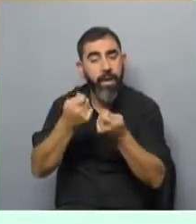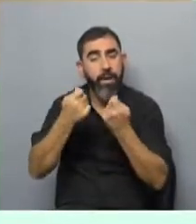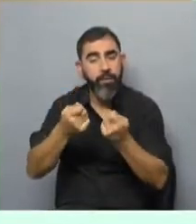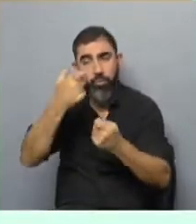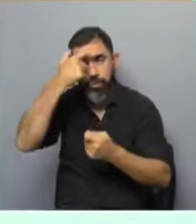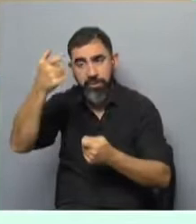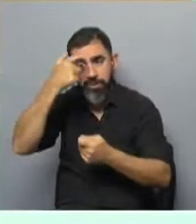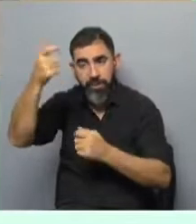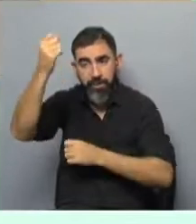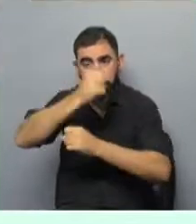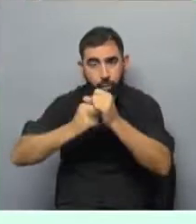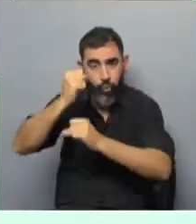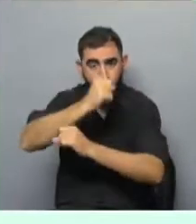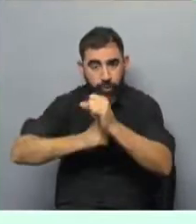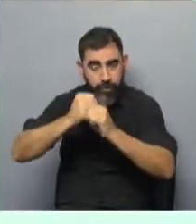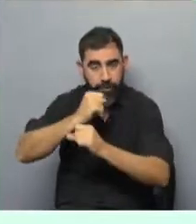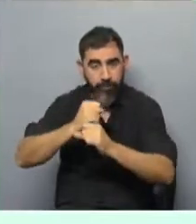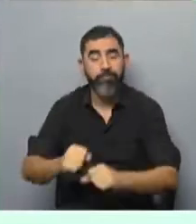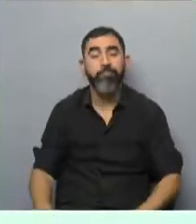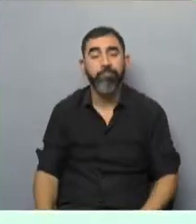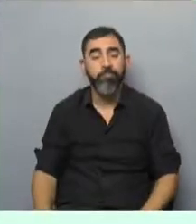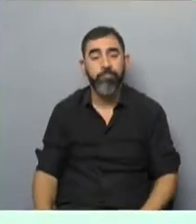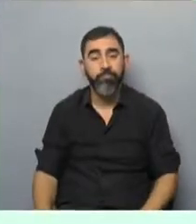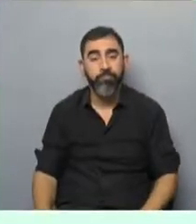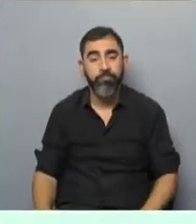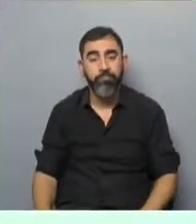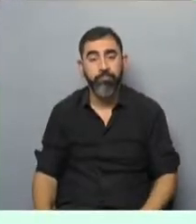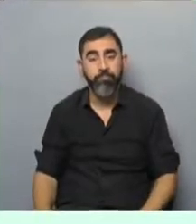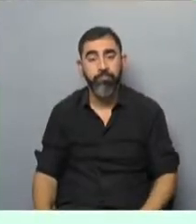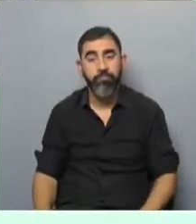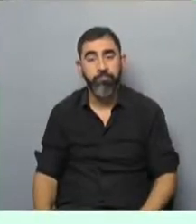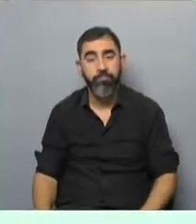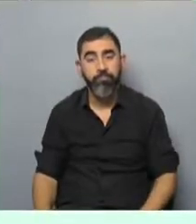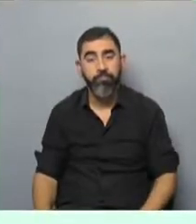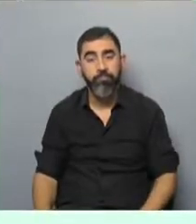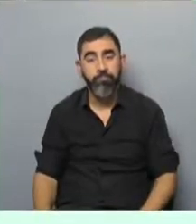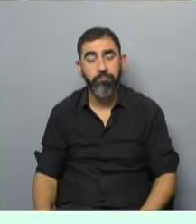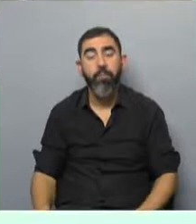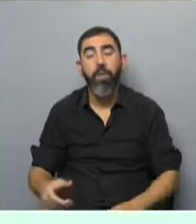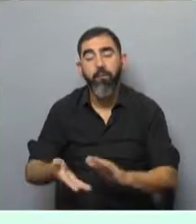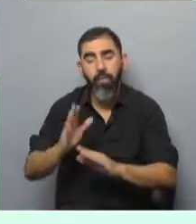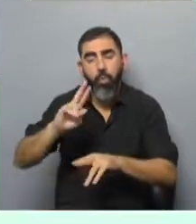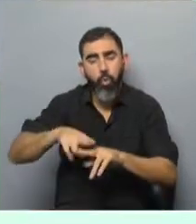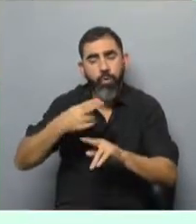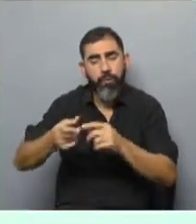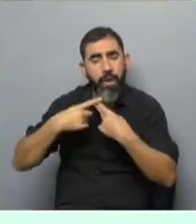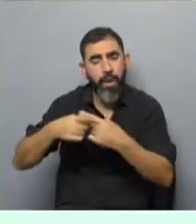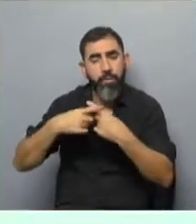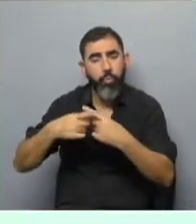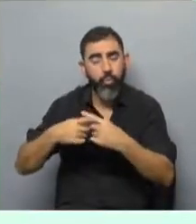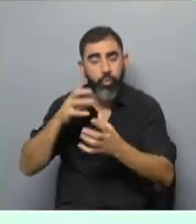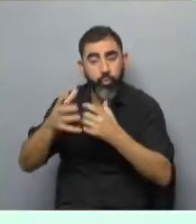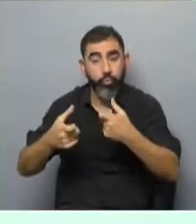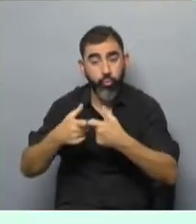ciencia y tecnología. Uh-huh. En ese sentido, es un planteo que pensamos rectificar a nivel de la